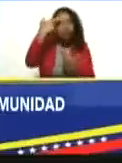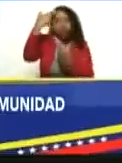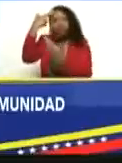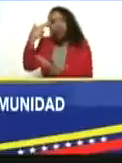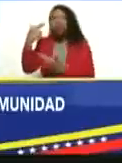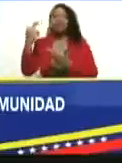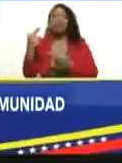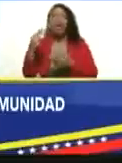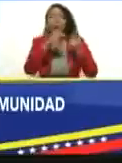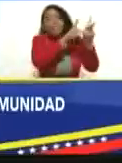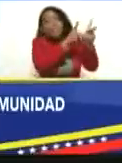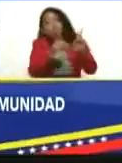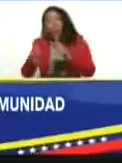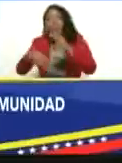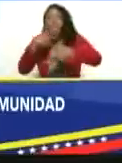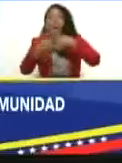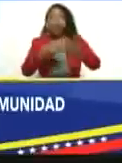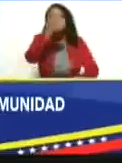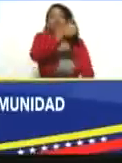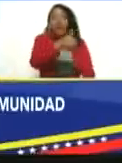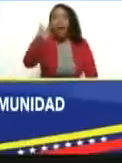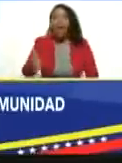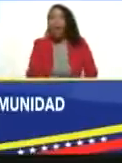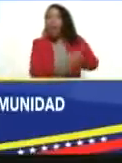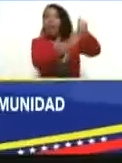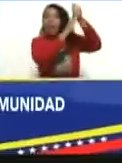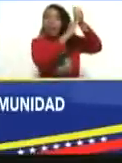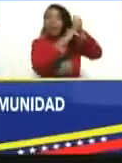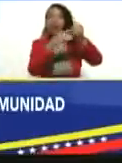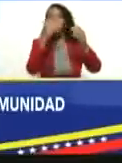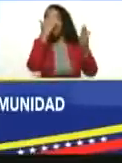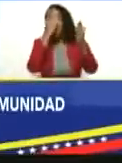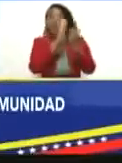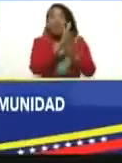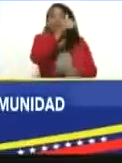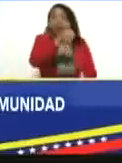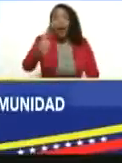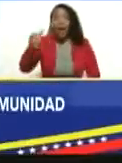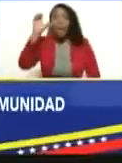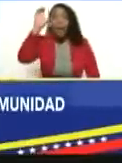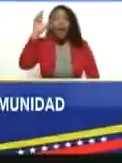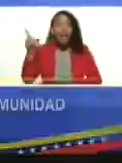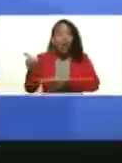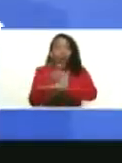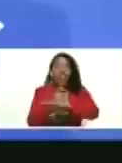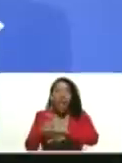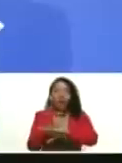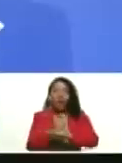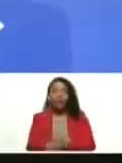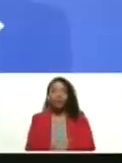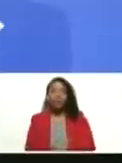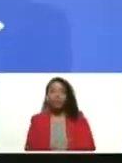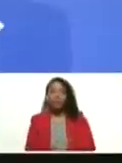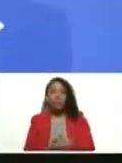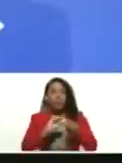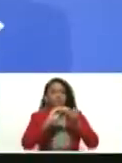el programa político de cada liderazgo que esté al frente de cada país de cada gobierno haciendo